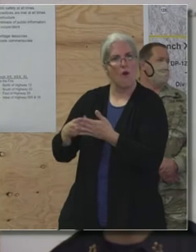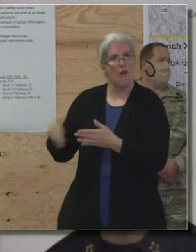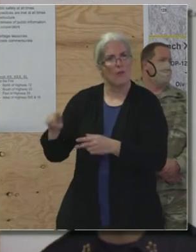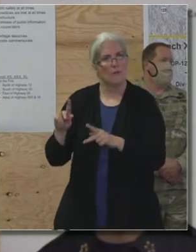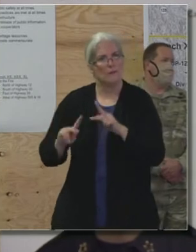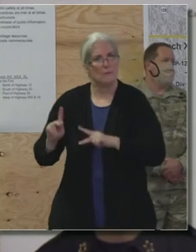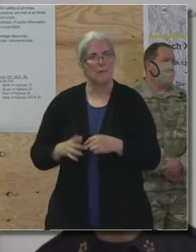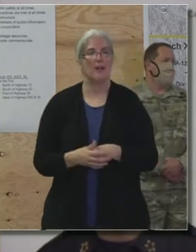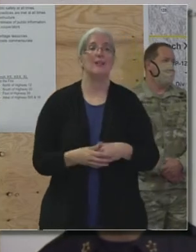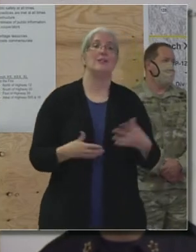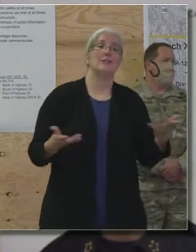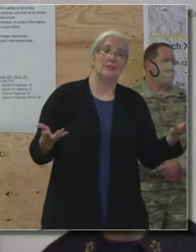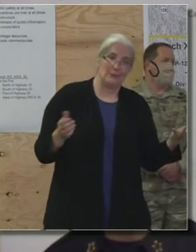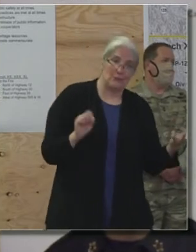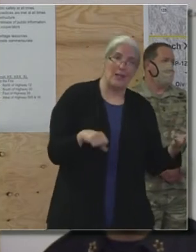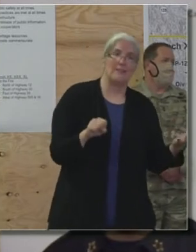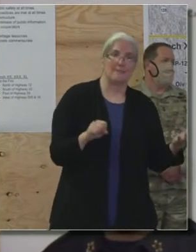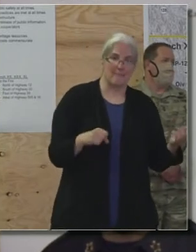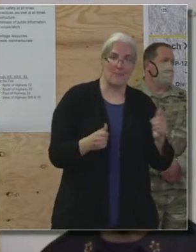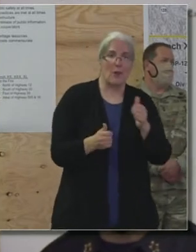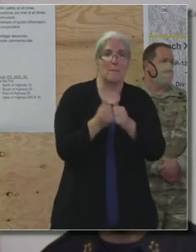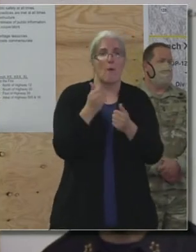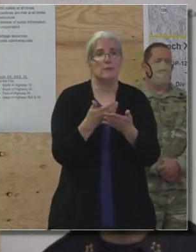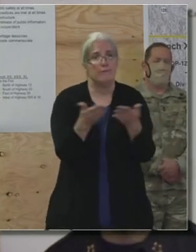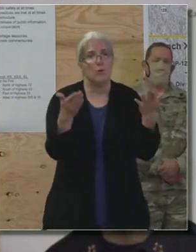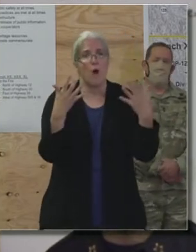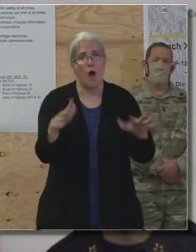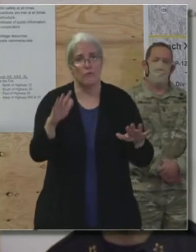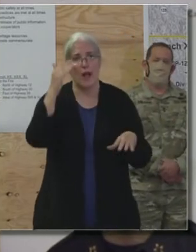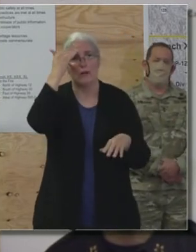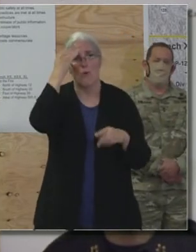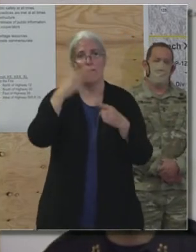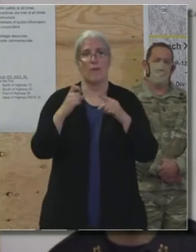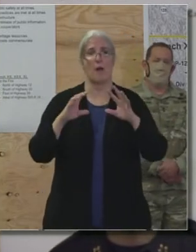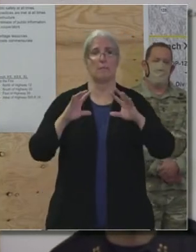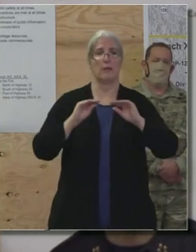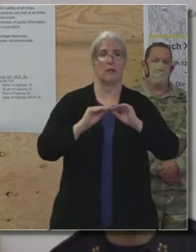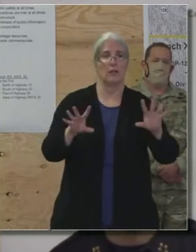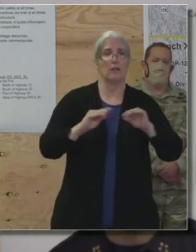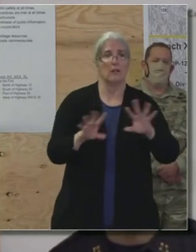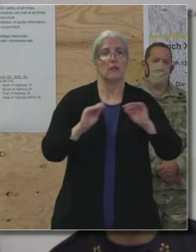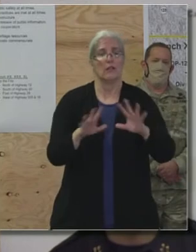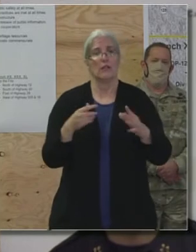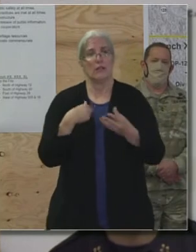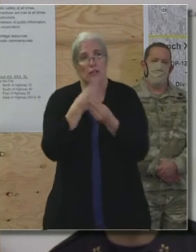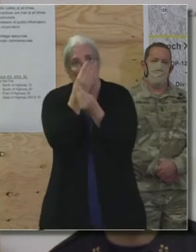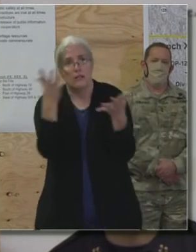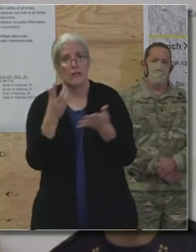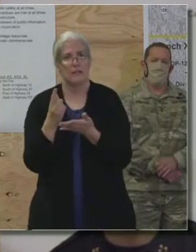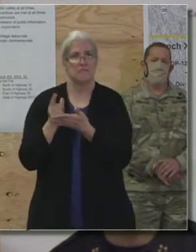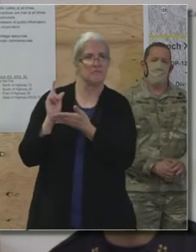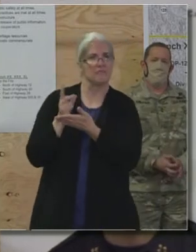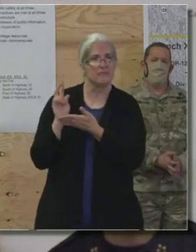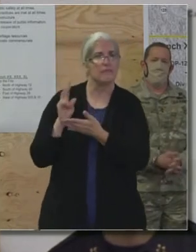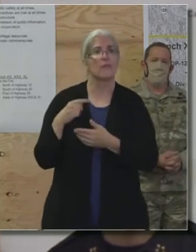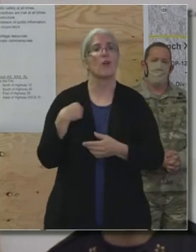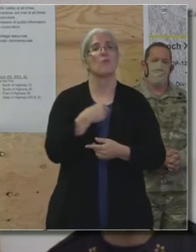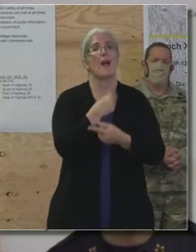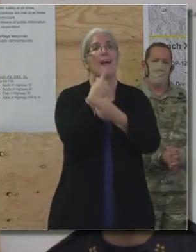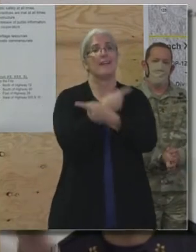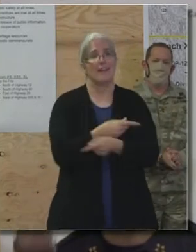y hemos estado reportando en la playa de empresas de hace algunas semanas en le corbier force beasts donde no usamos